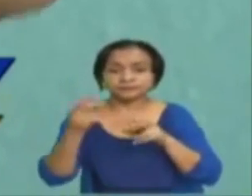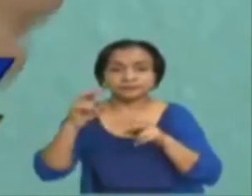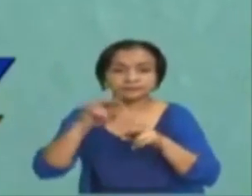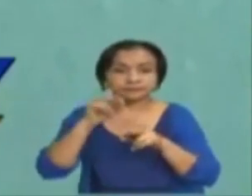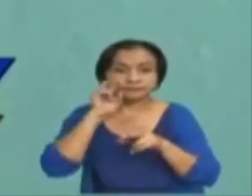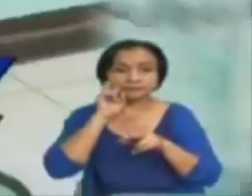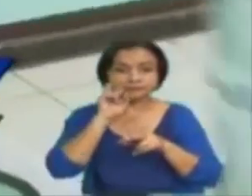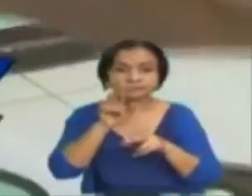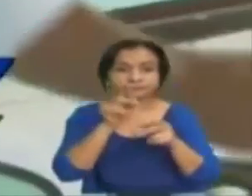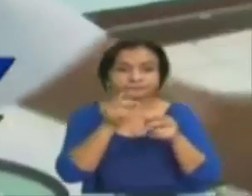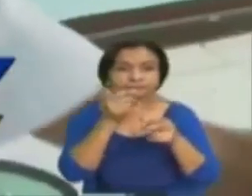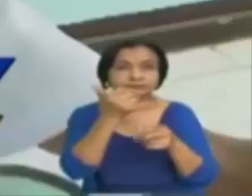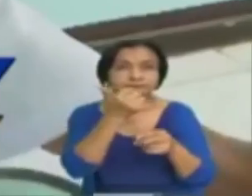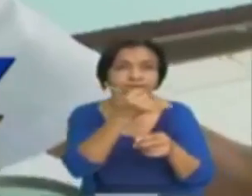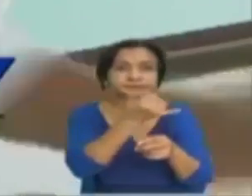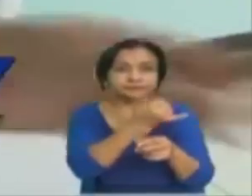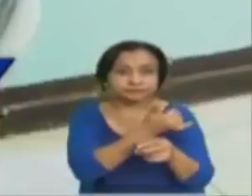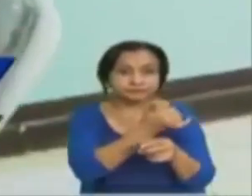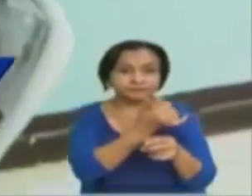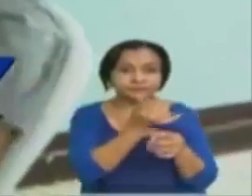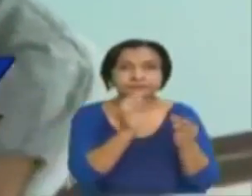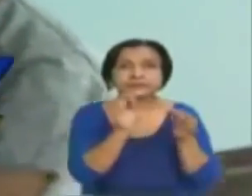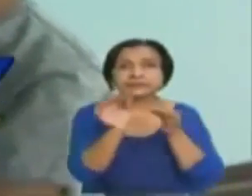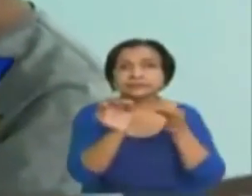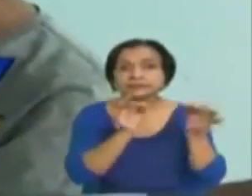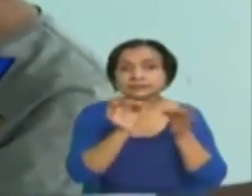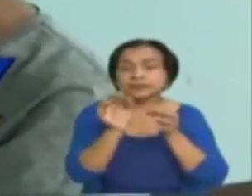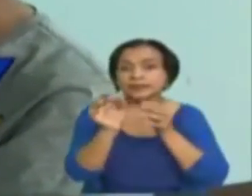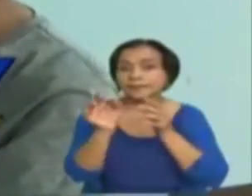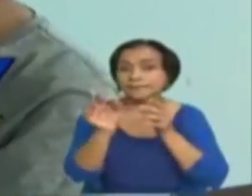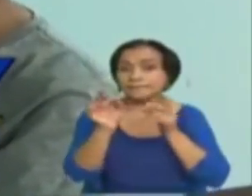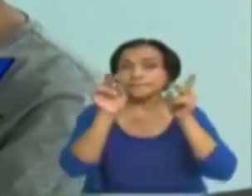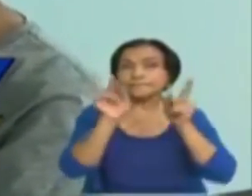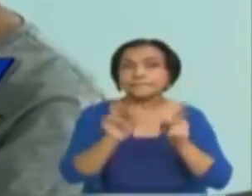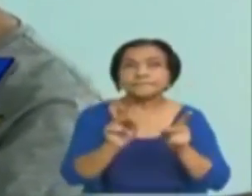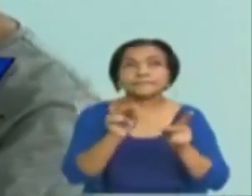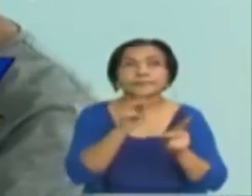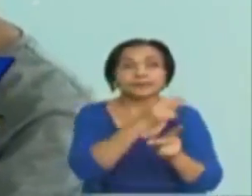salud al momento de aplicar la vacuna. Para Noticias 12, Gabriela Solórzano.